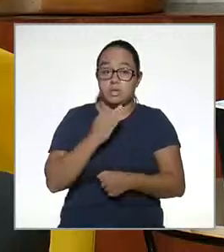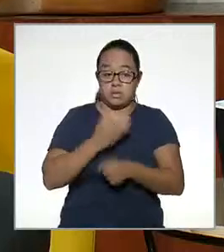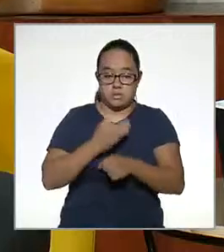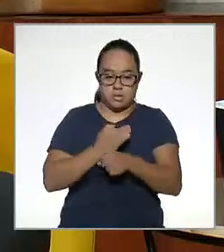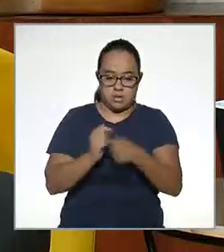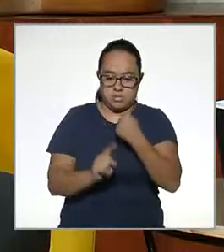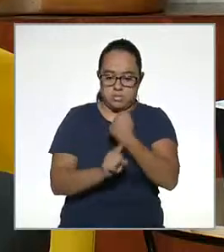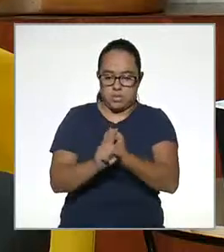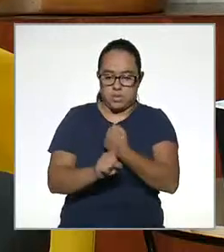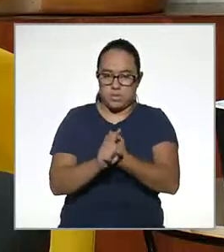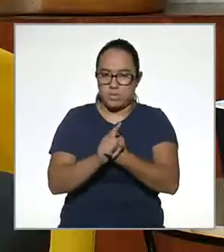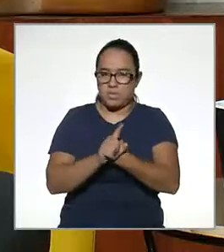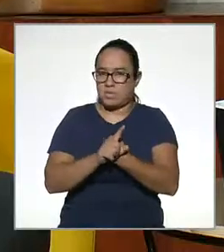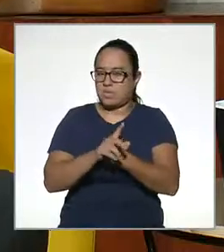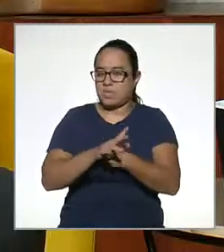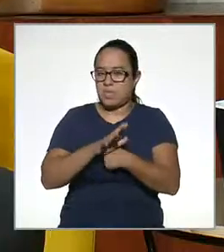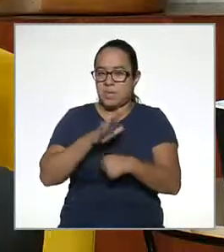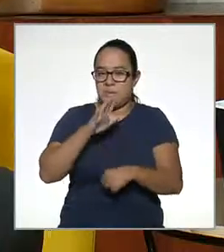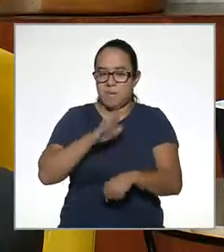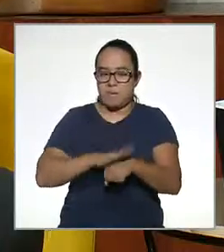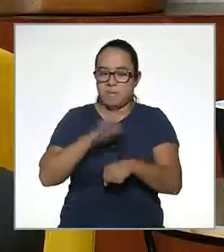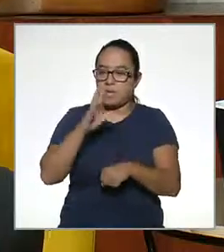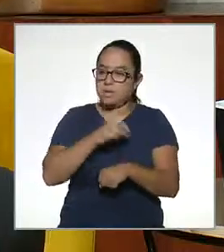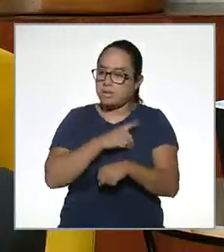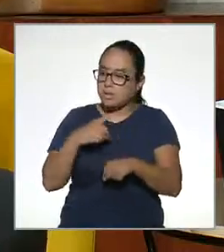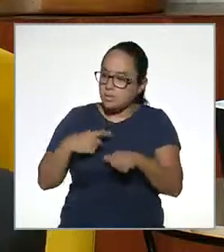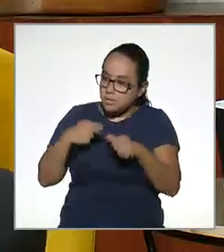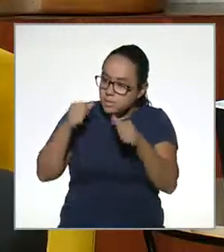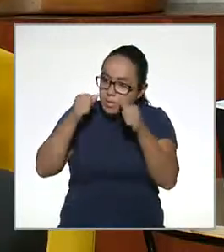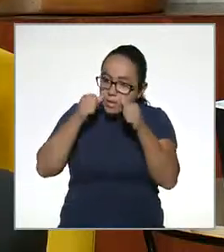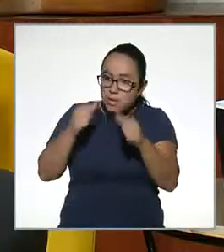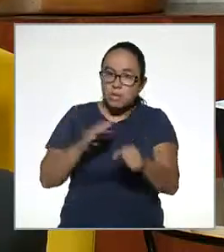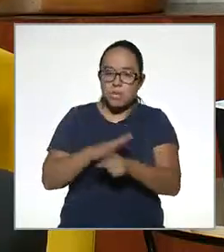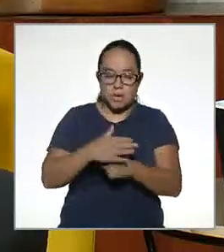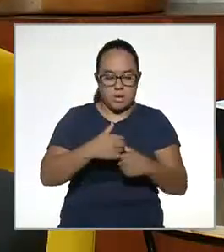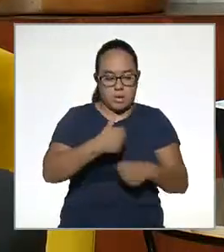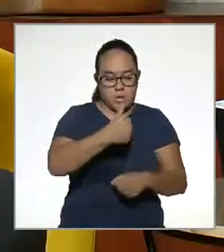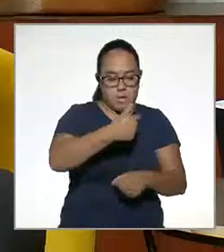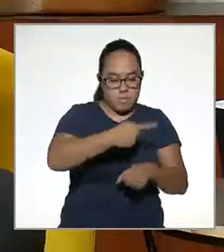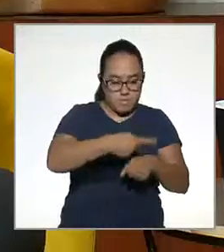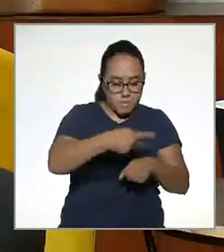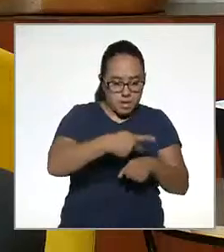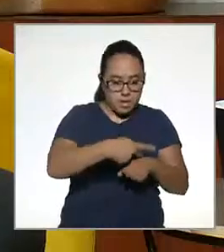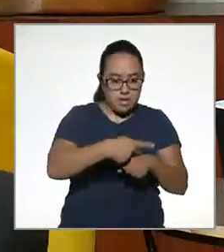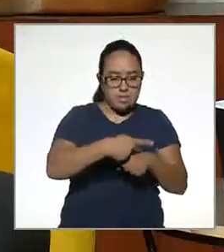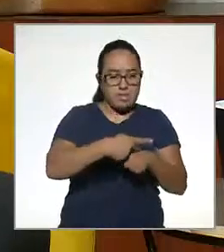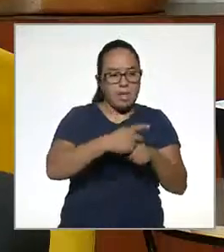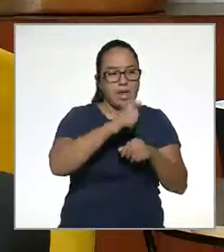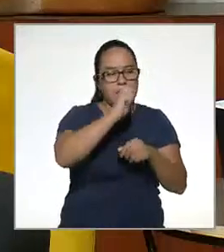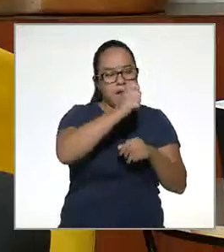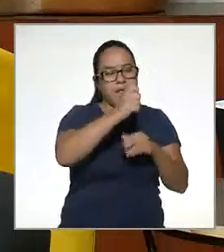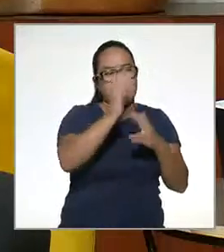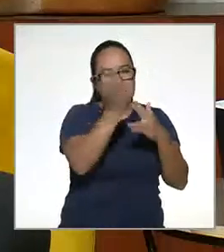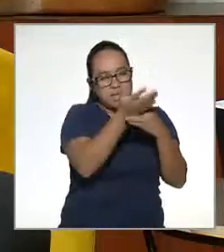que hay que observar más, son de primaria media, alta y